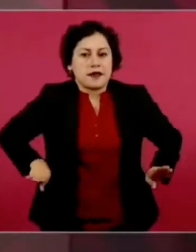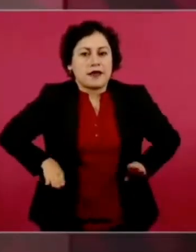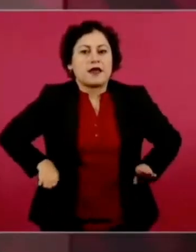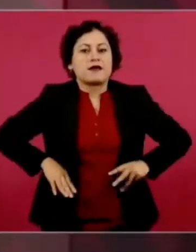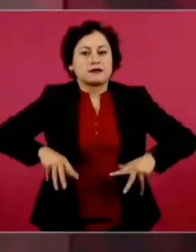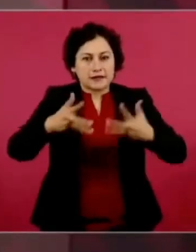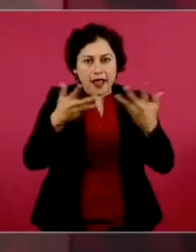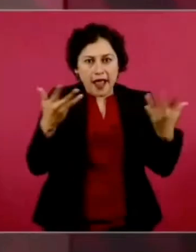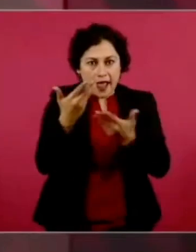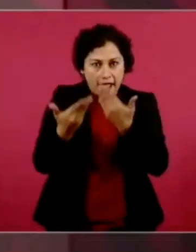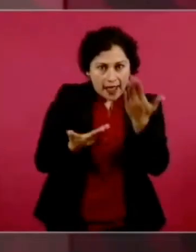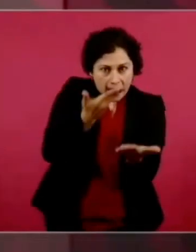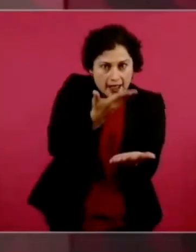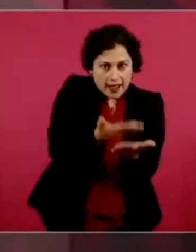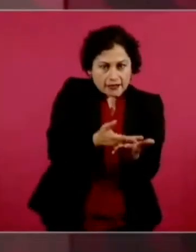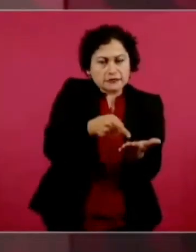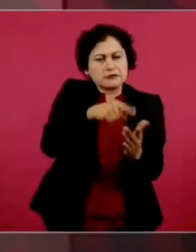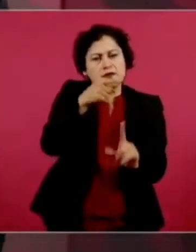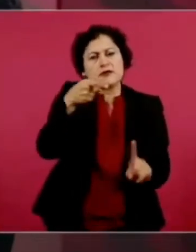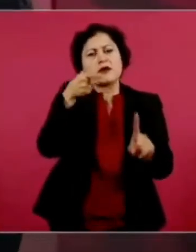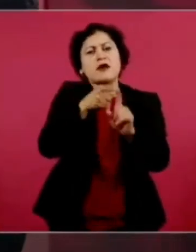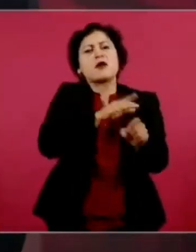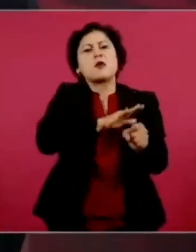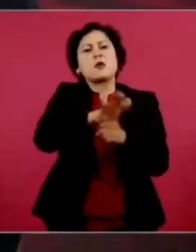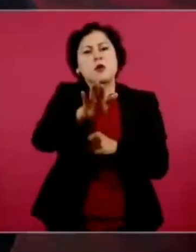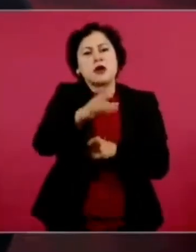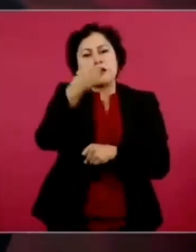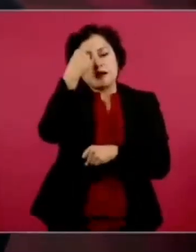antes que en otras partes,